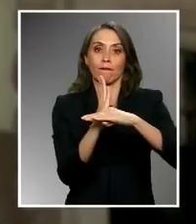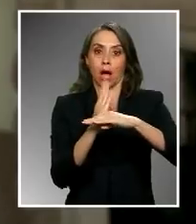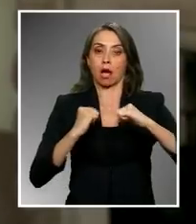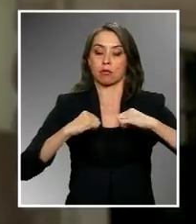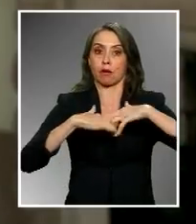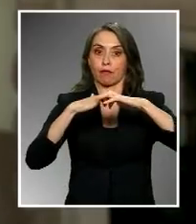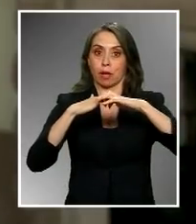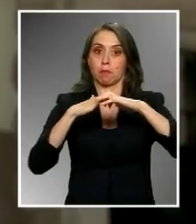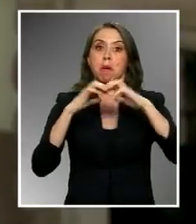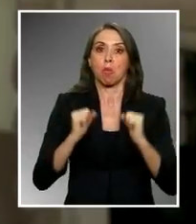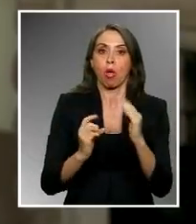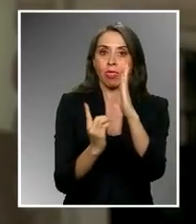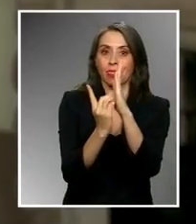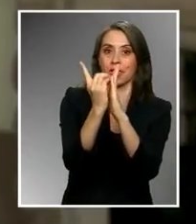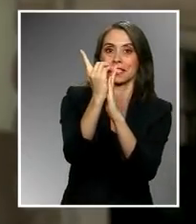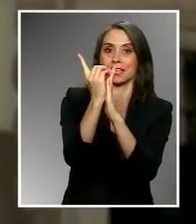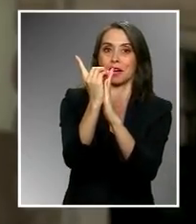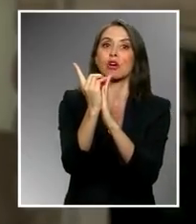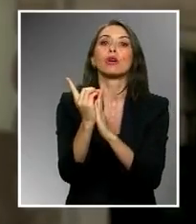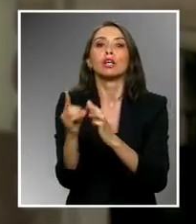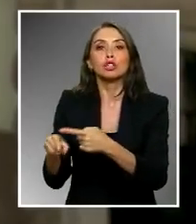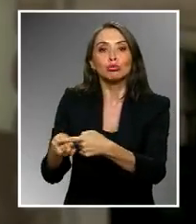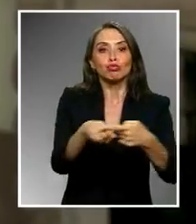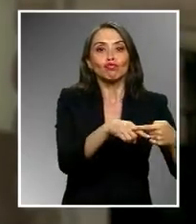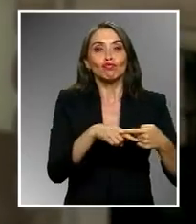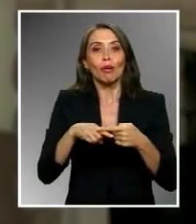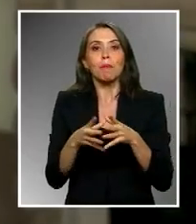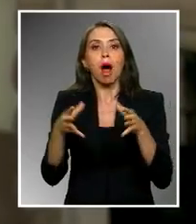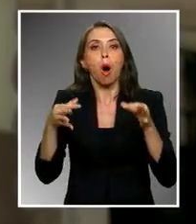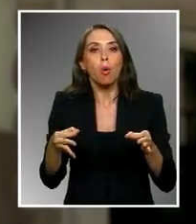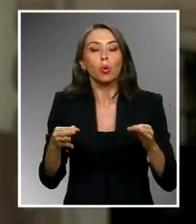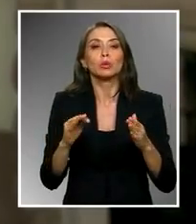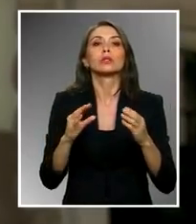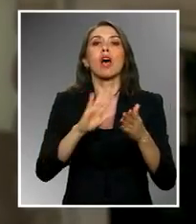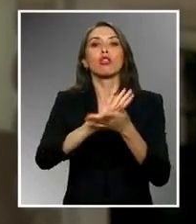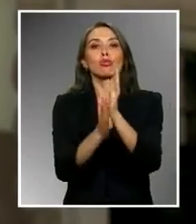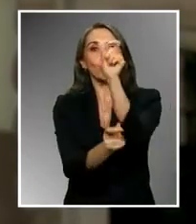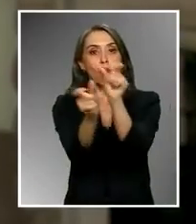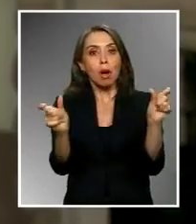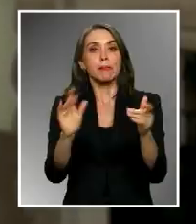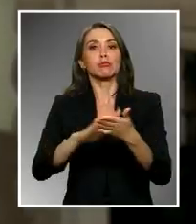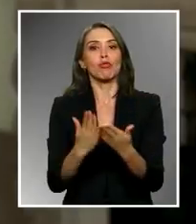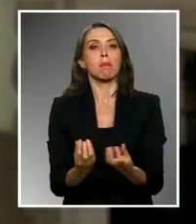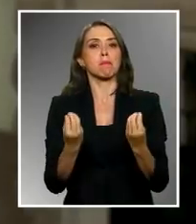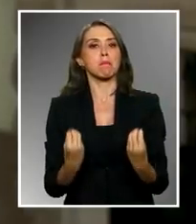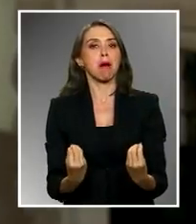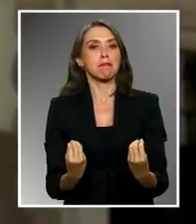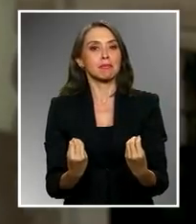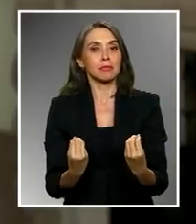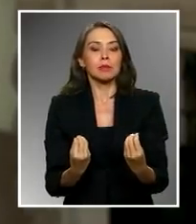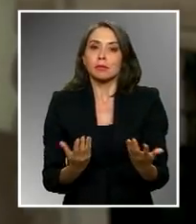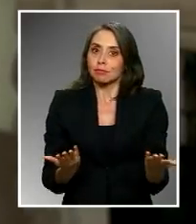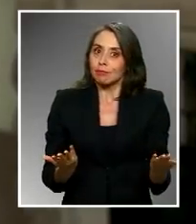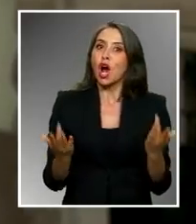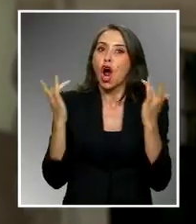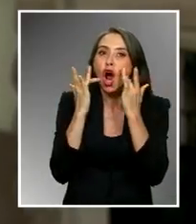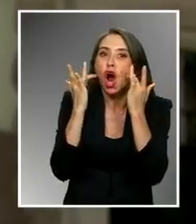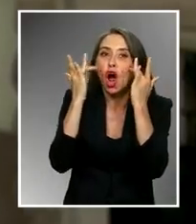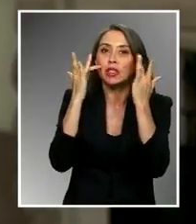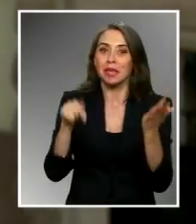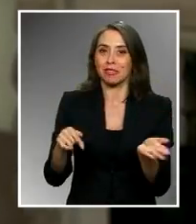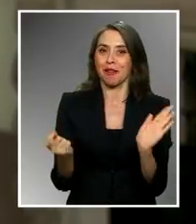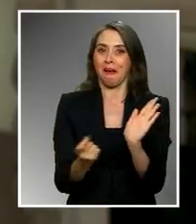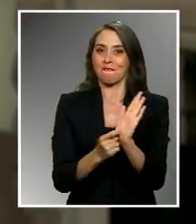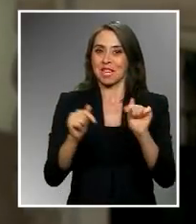más sólida para el desarrollo sino también una sociedad más justa con más bienestar para todas las personas como entonces no estar contenta en